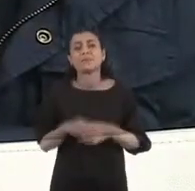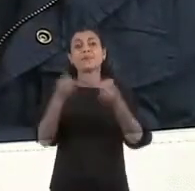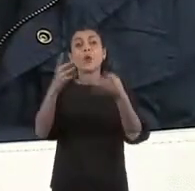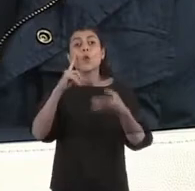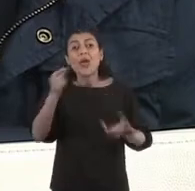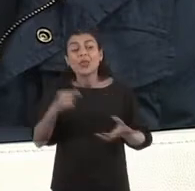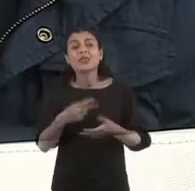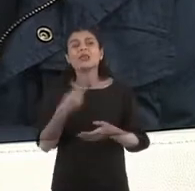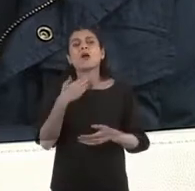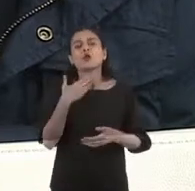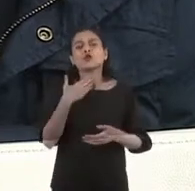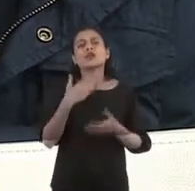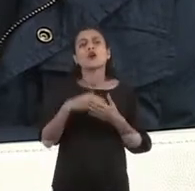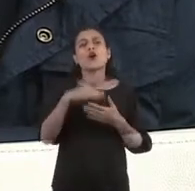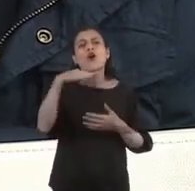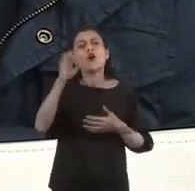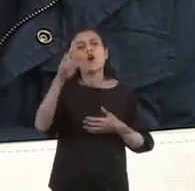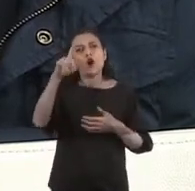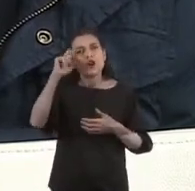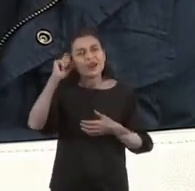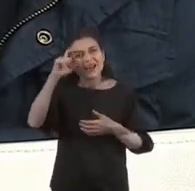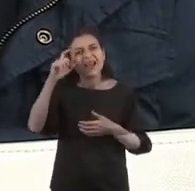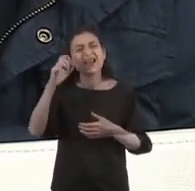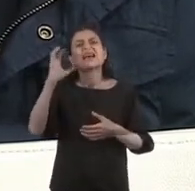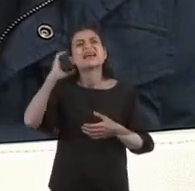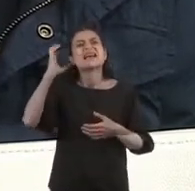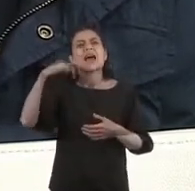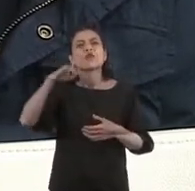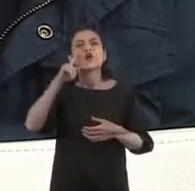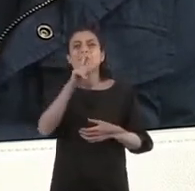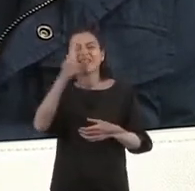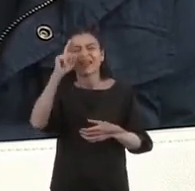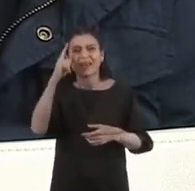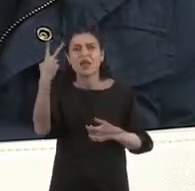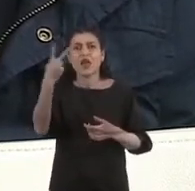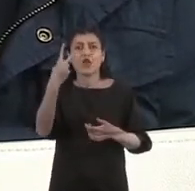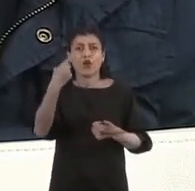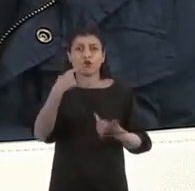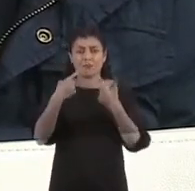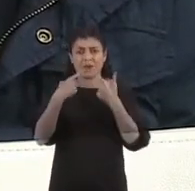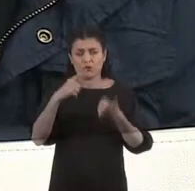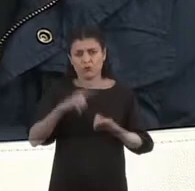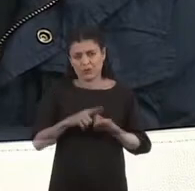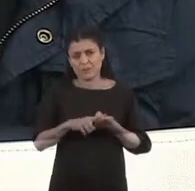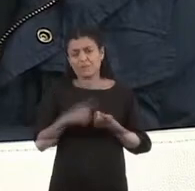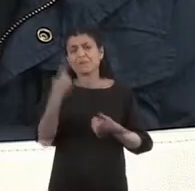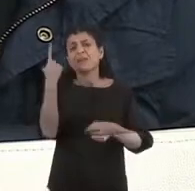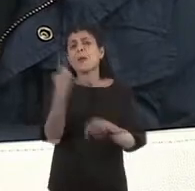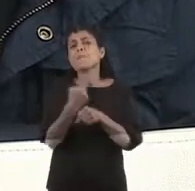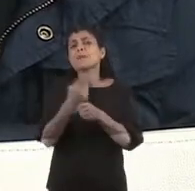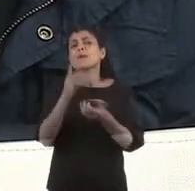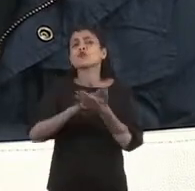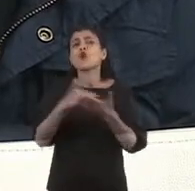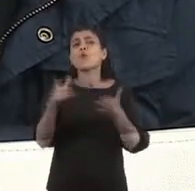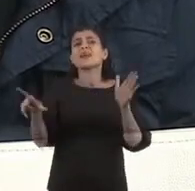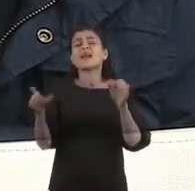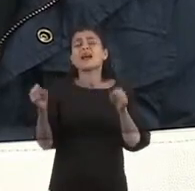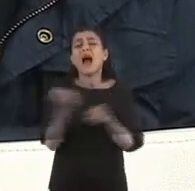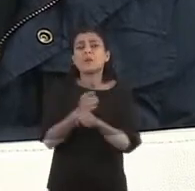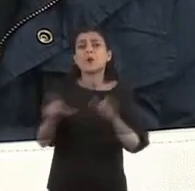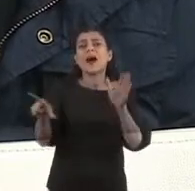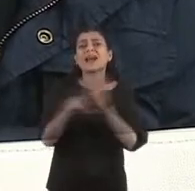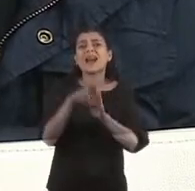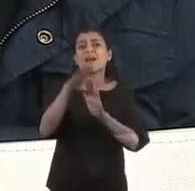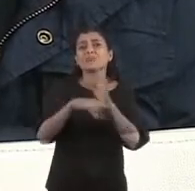¿Cómo le va? Rodrigo Jorge de Radio Mitre. Dos consultas. Una tiene que ver con la aprobación de la ley bases y el paquete